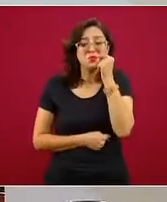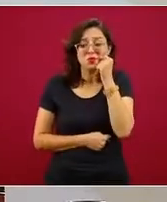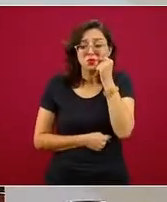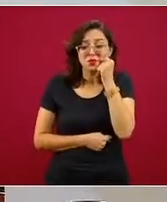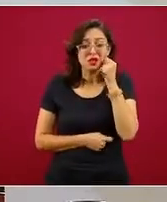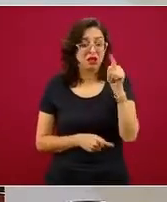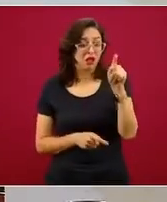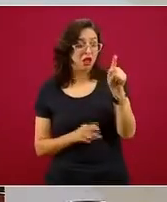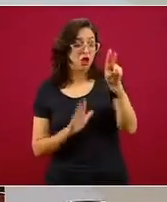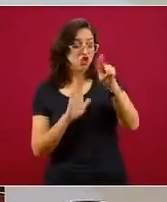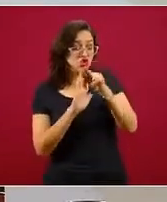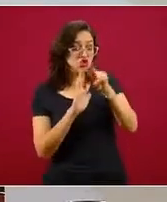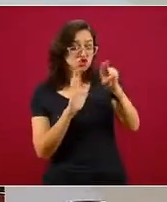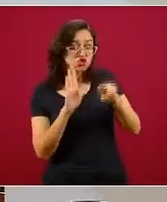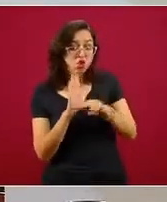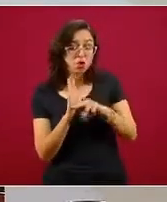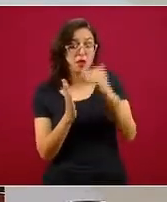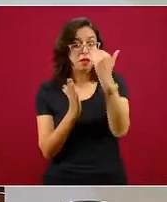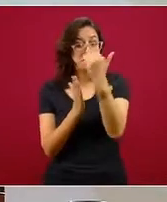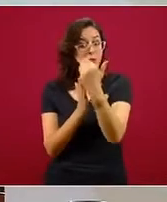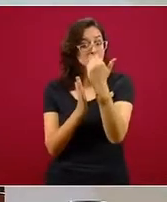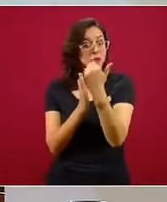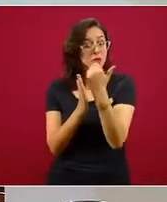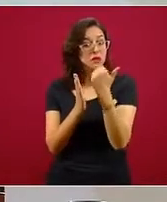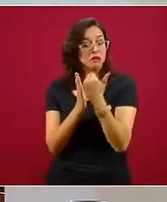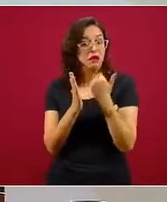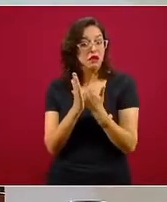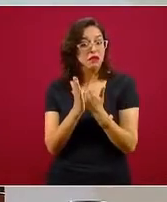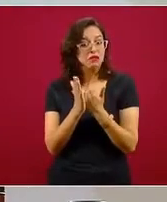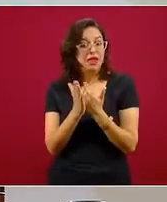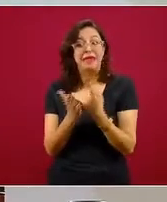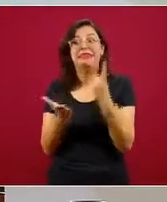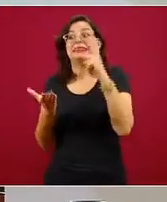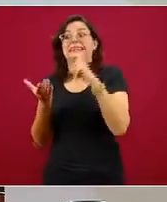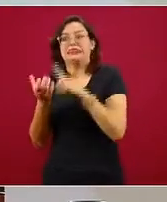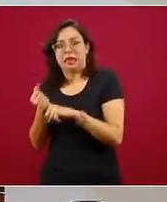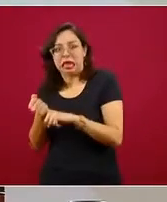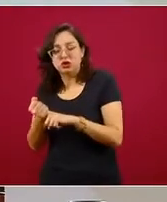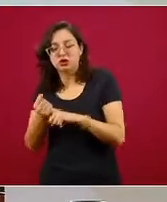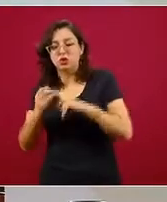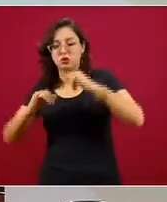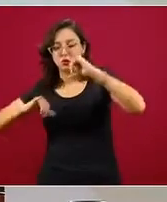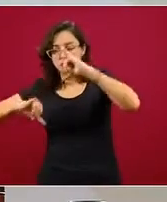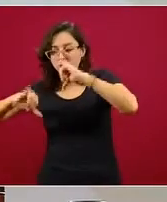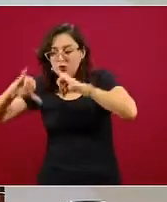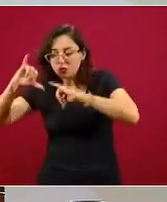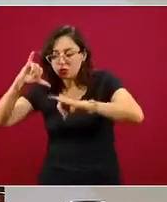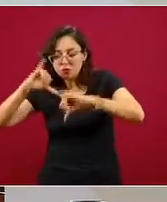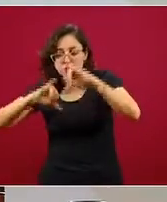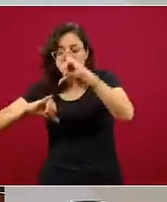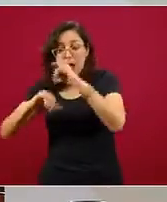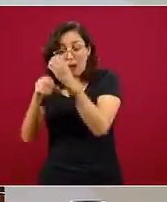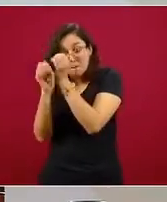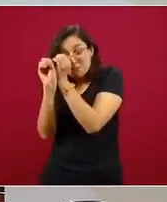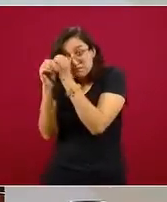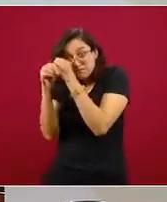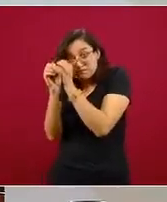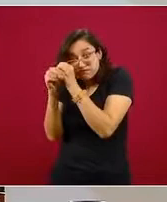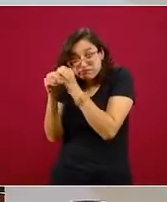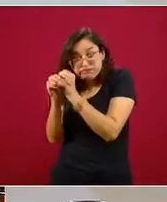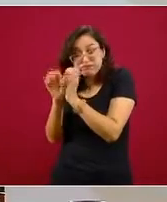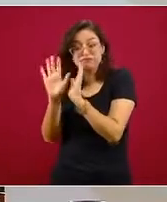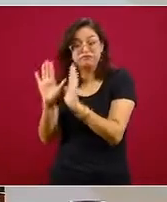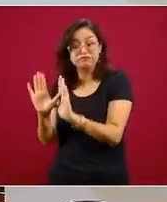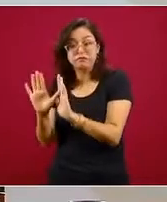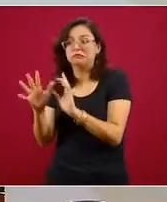hace referencia hablan de los laboratorios clínicos, es decir, del diagnóstico clínico por laboratorio